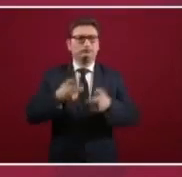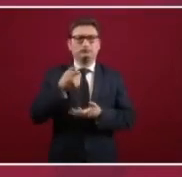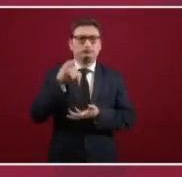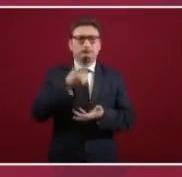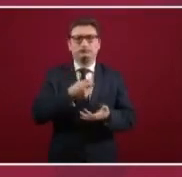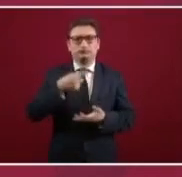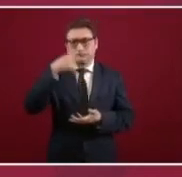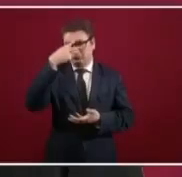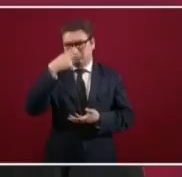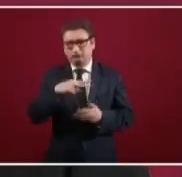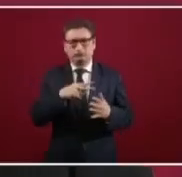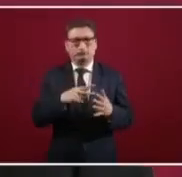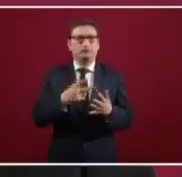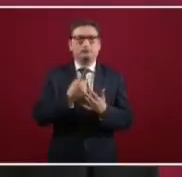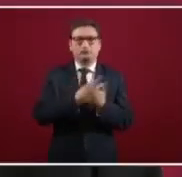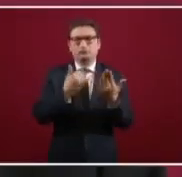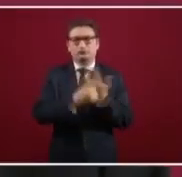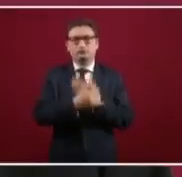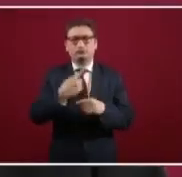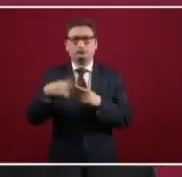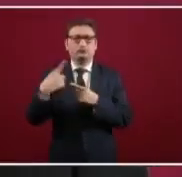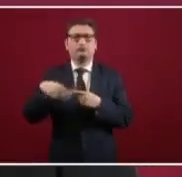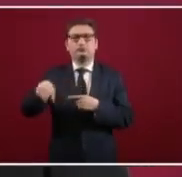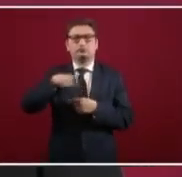que ya no hay empresas